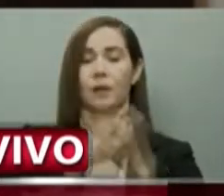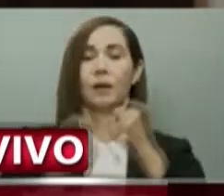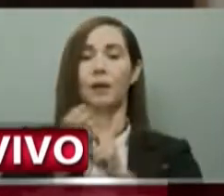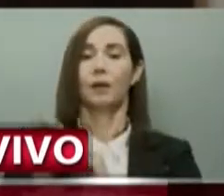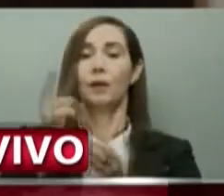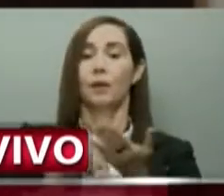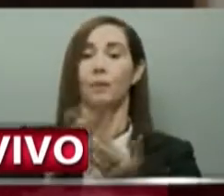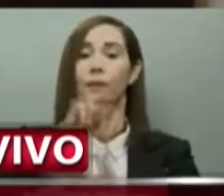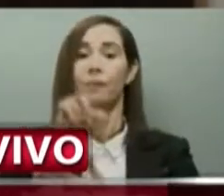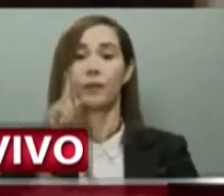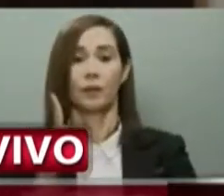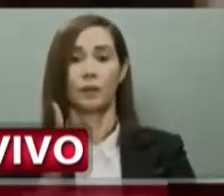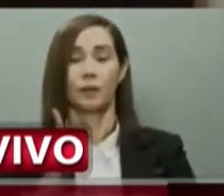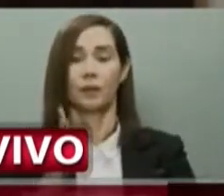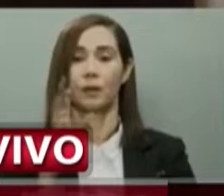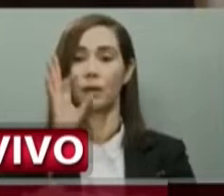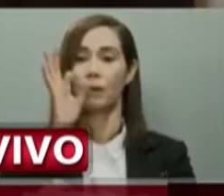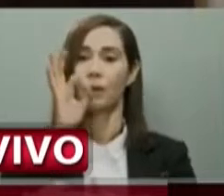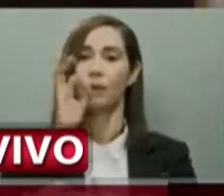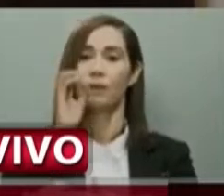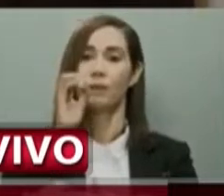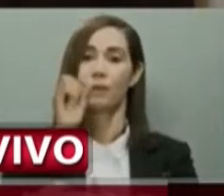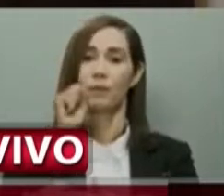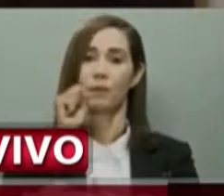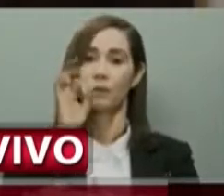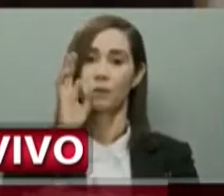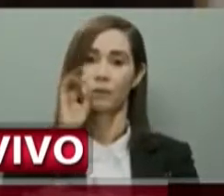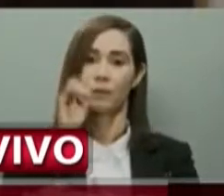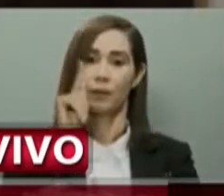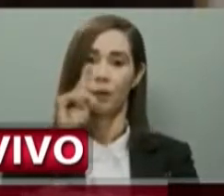en particular los fosfatos y la urea,